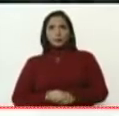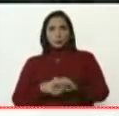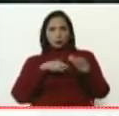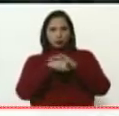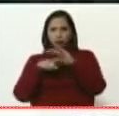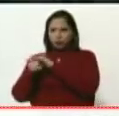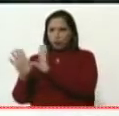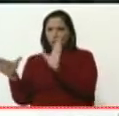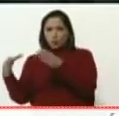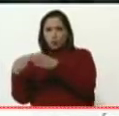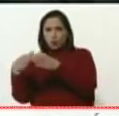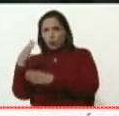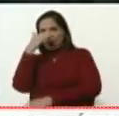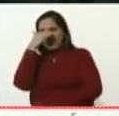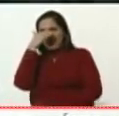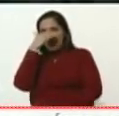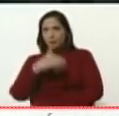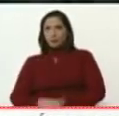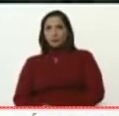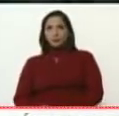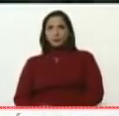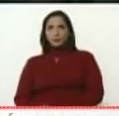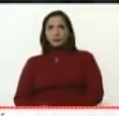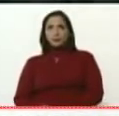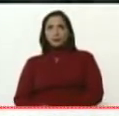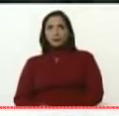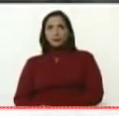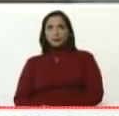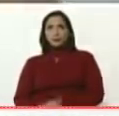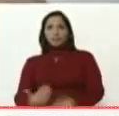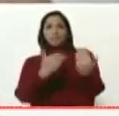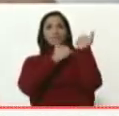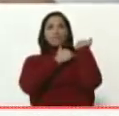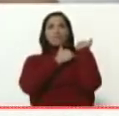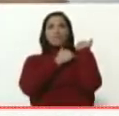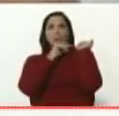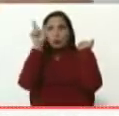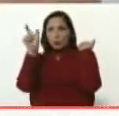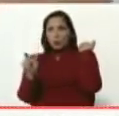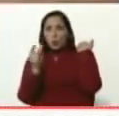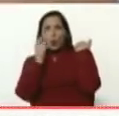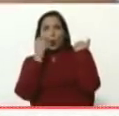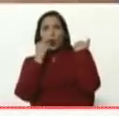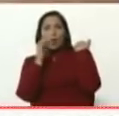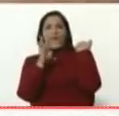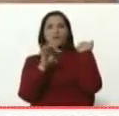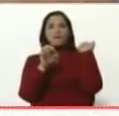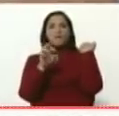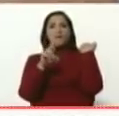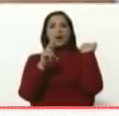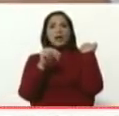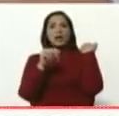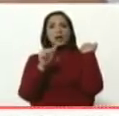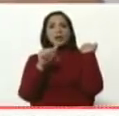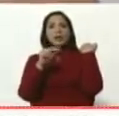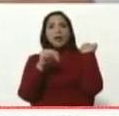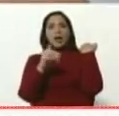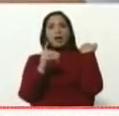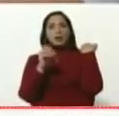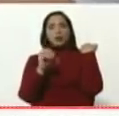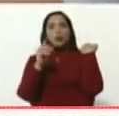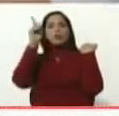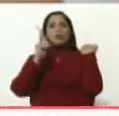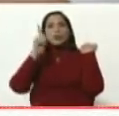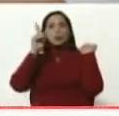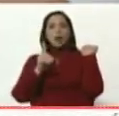una banda criminal que estaba liderada por el señor Fernando Orozco, diputado suplente